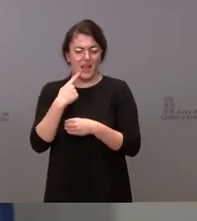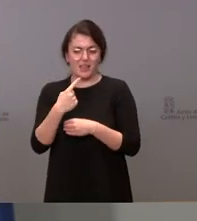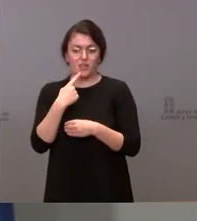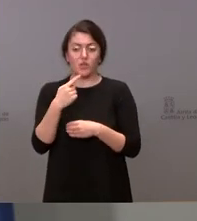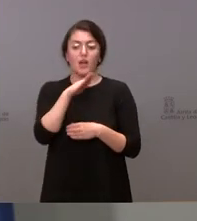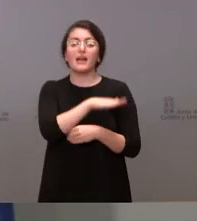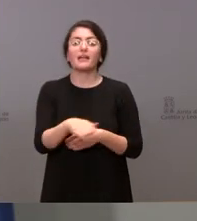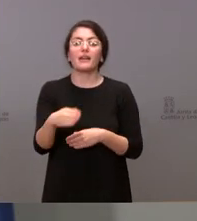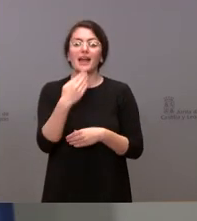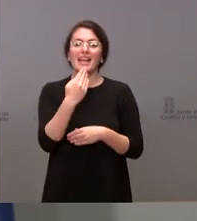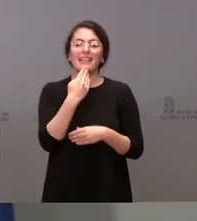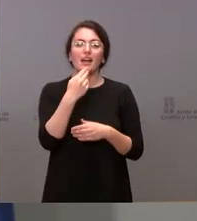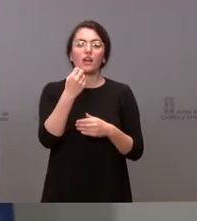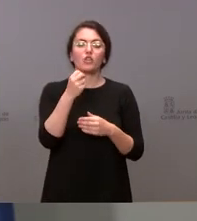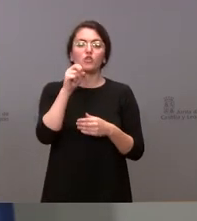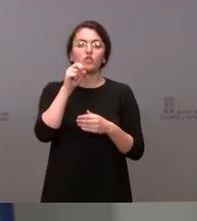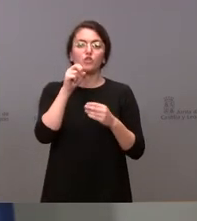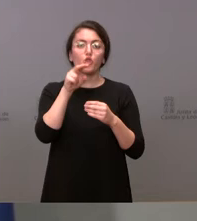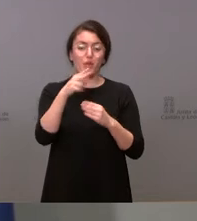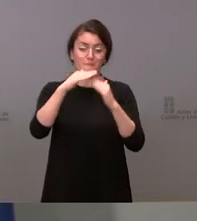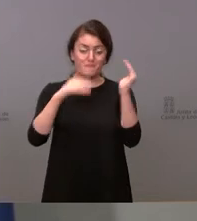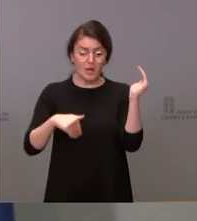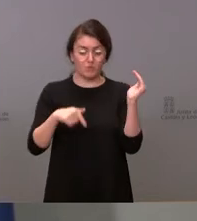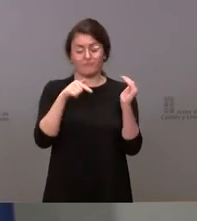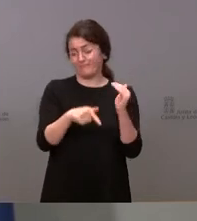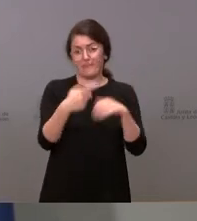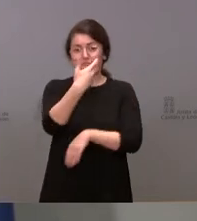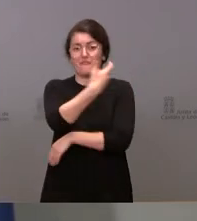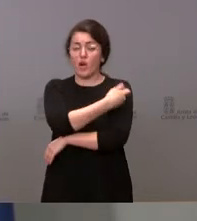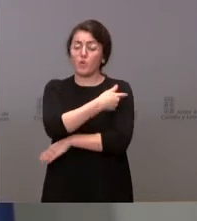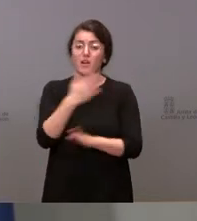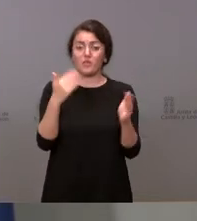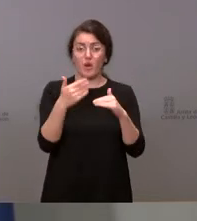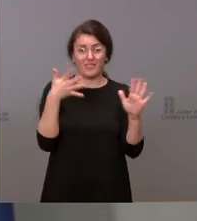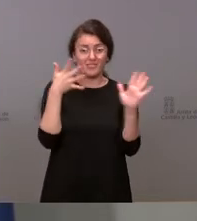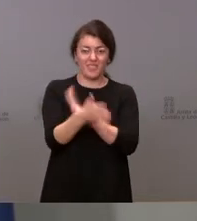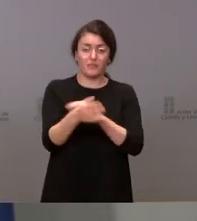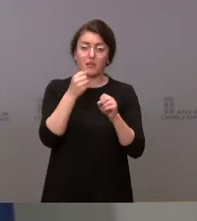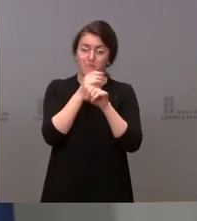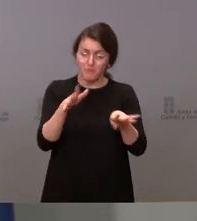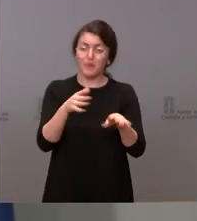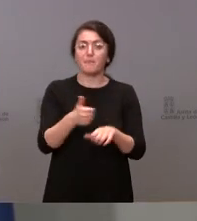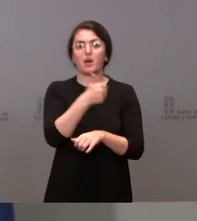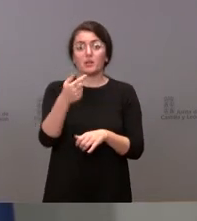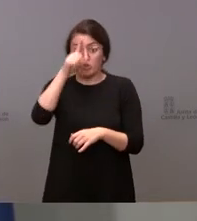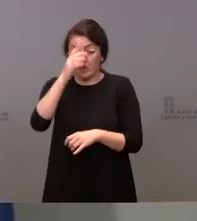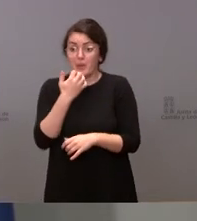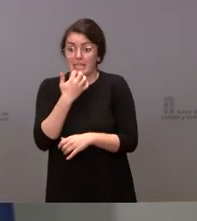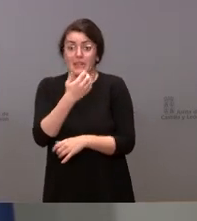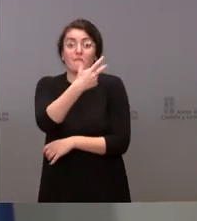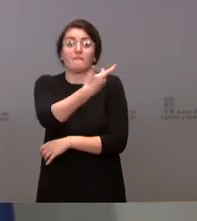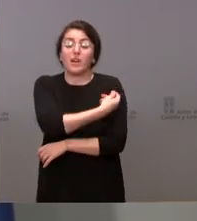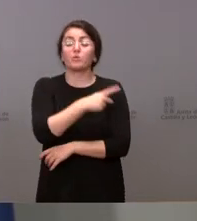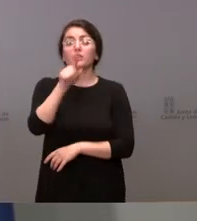12 años están sin vacunar, es donde más incidencia tenemos en este momento. No sabemos aún si vamos a vacunar o no vamos a vacunarles. A nosotros nos parece más